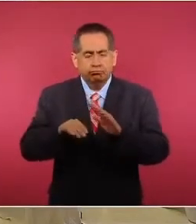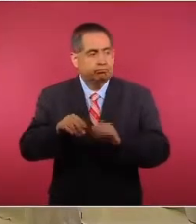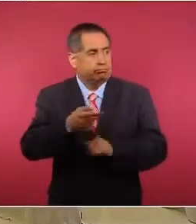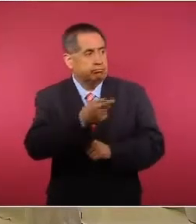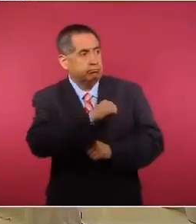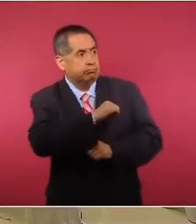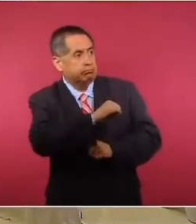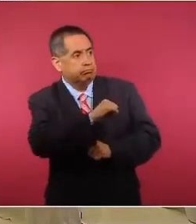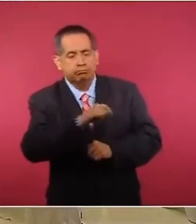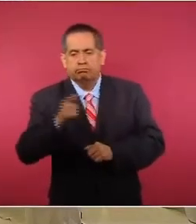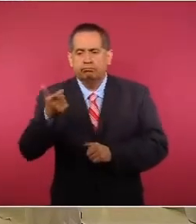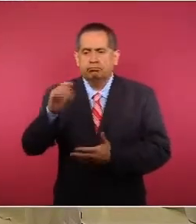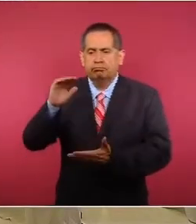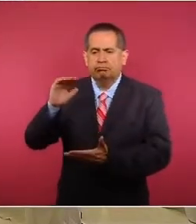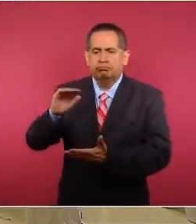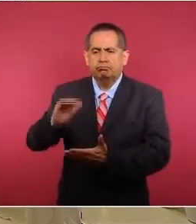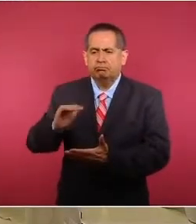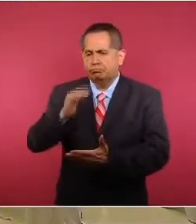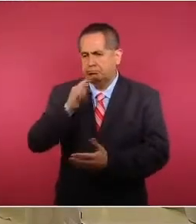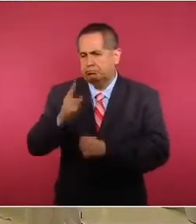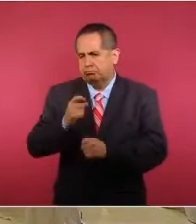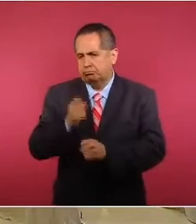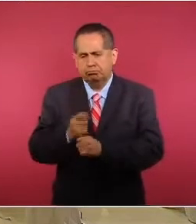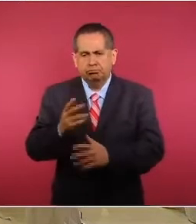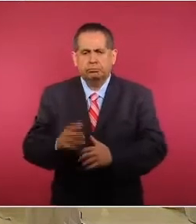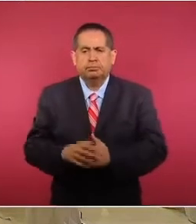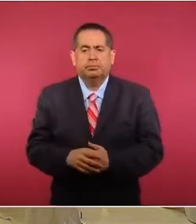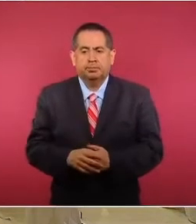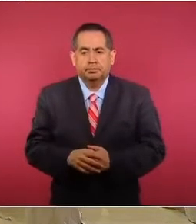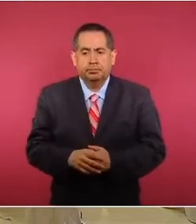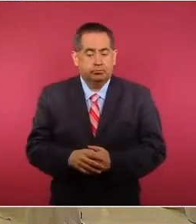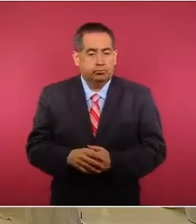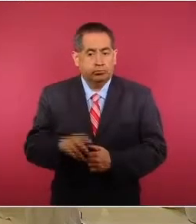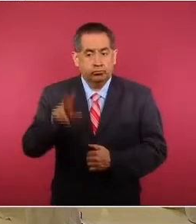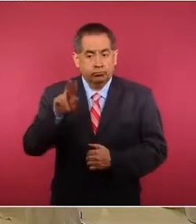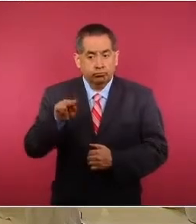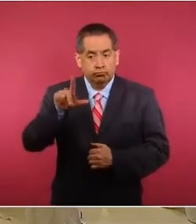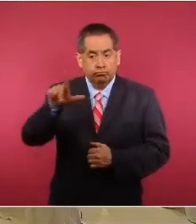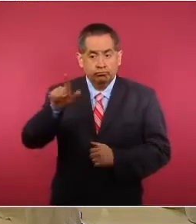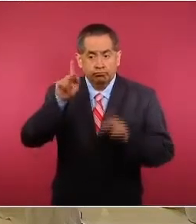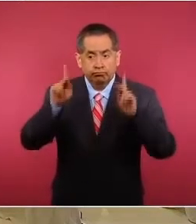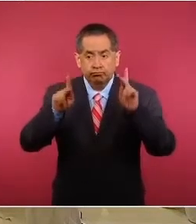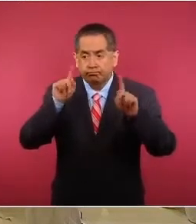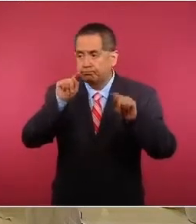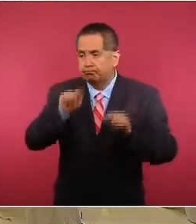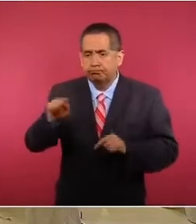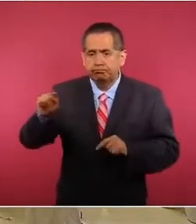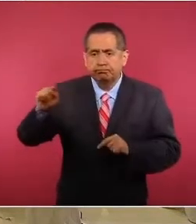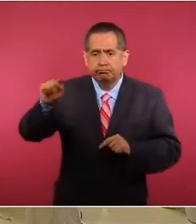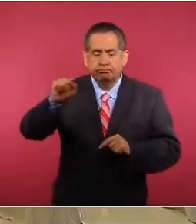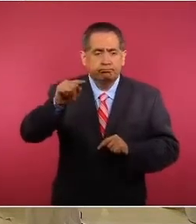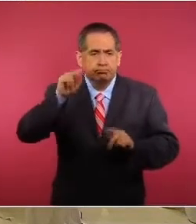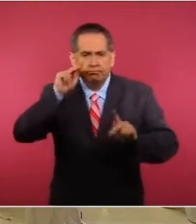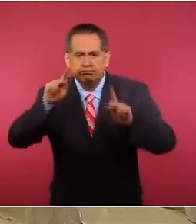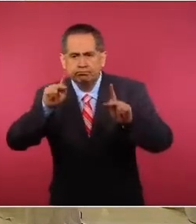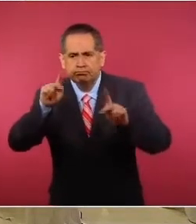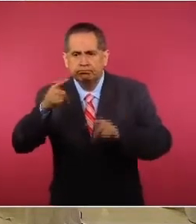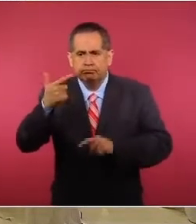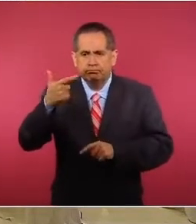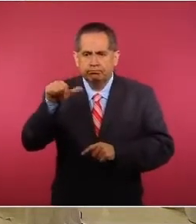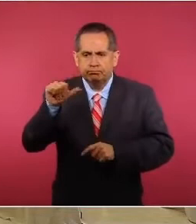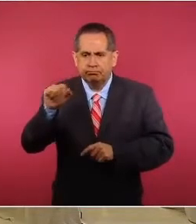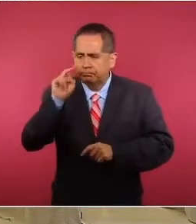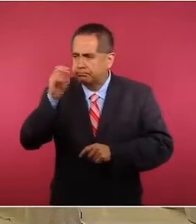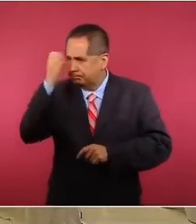inflación a lo largo del año. Hicimos 87 visitas a expendedores de gas,